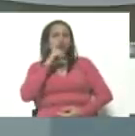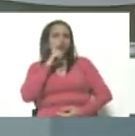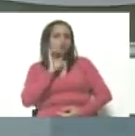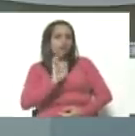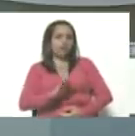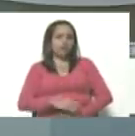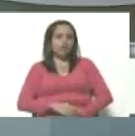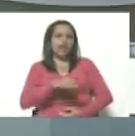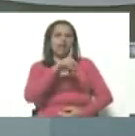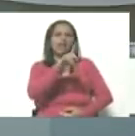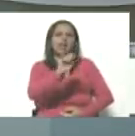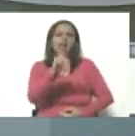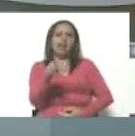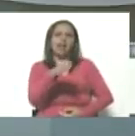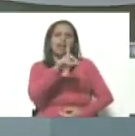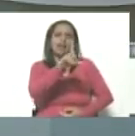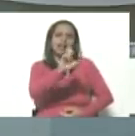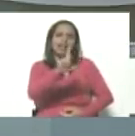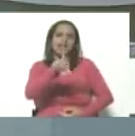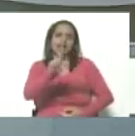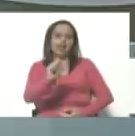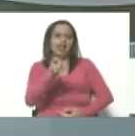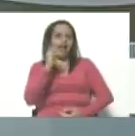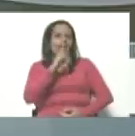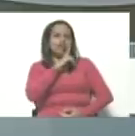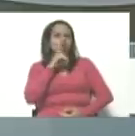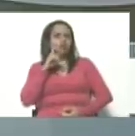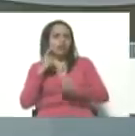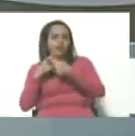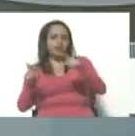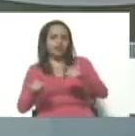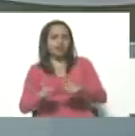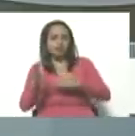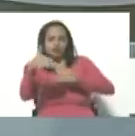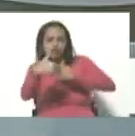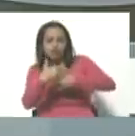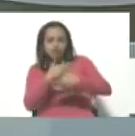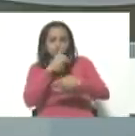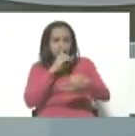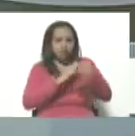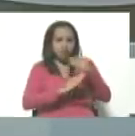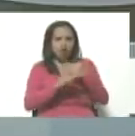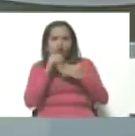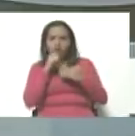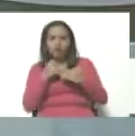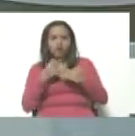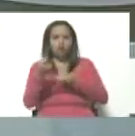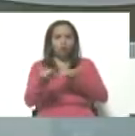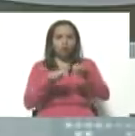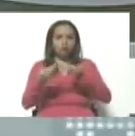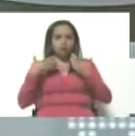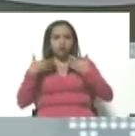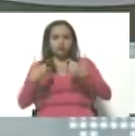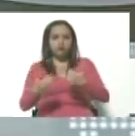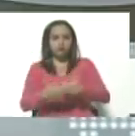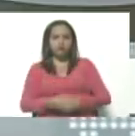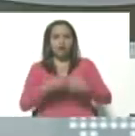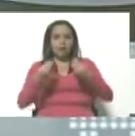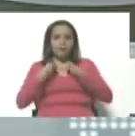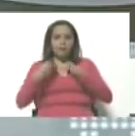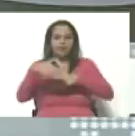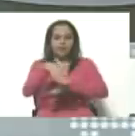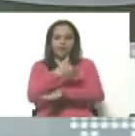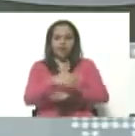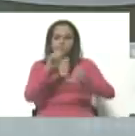apodada La Lela, vino por los caminos verdes, sin pasar protocolo sanitario, vive en la calle